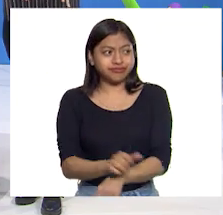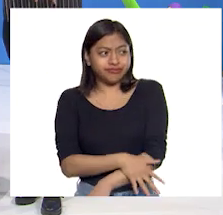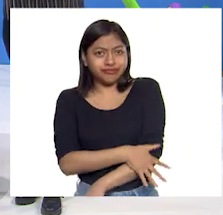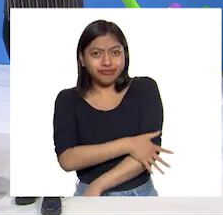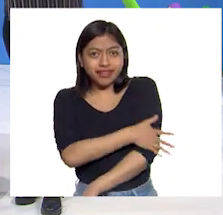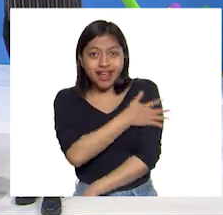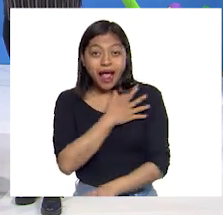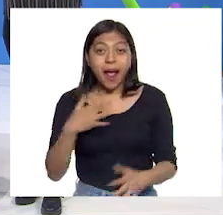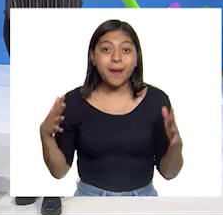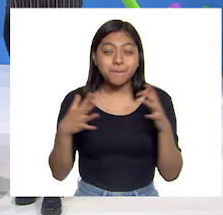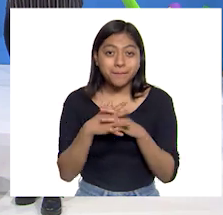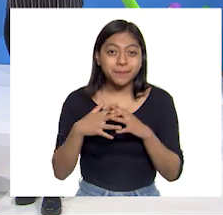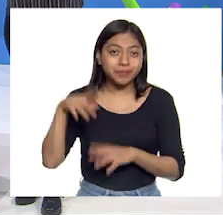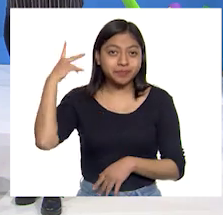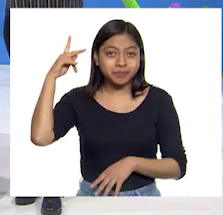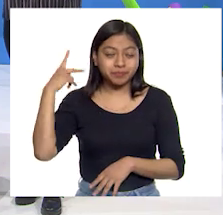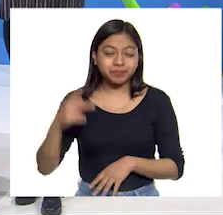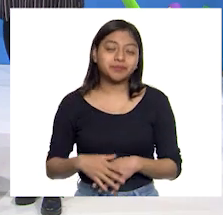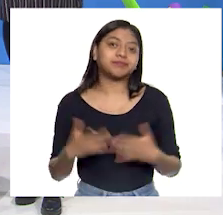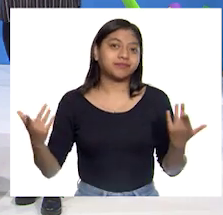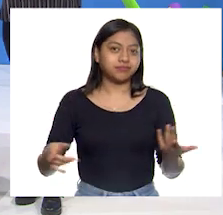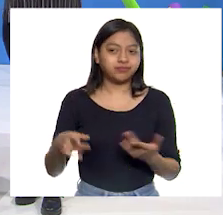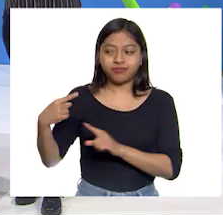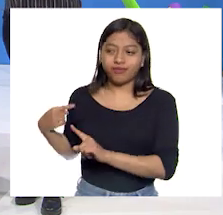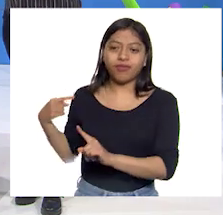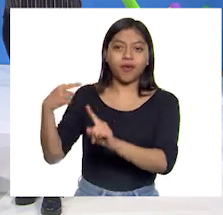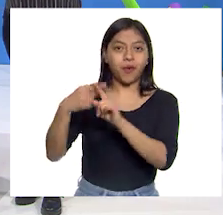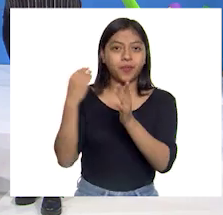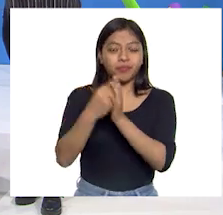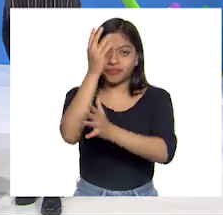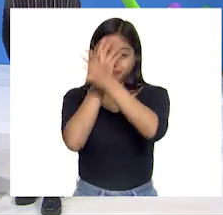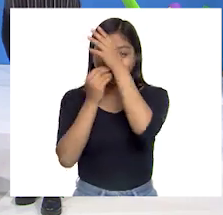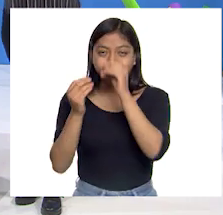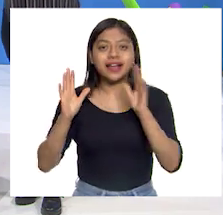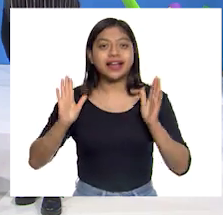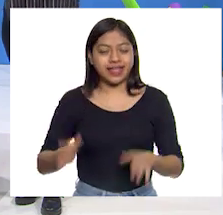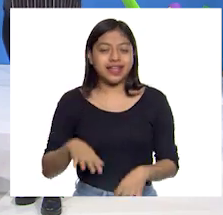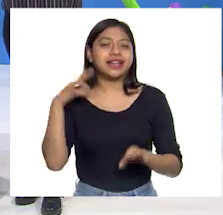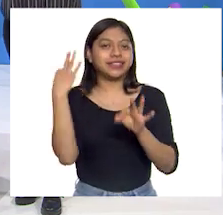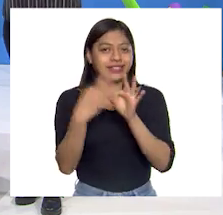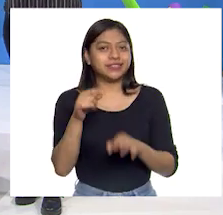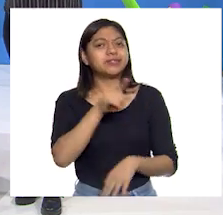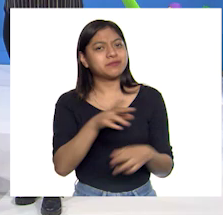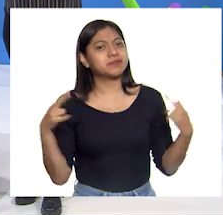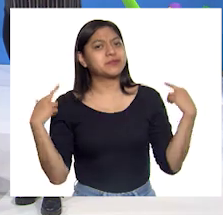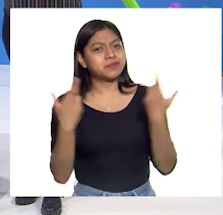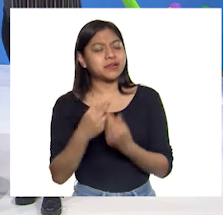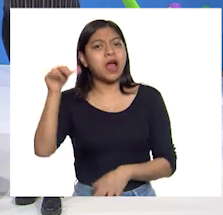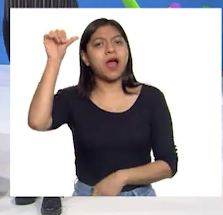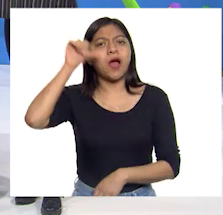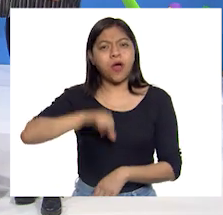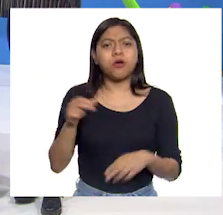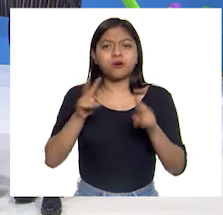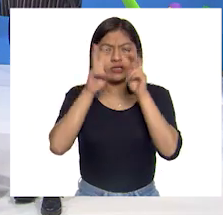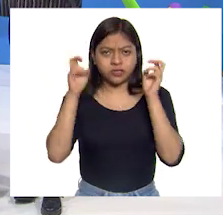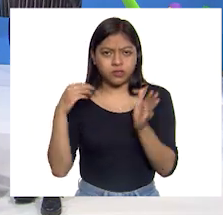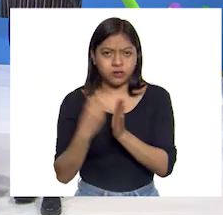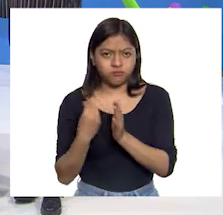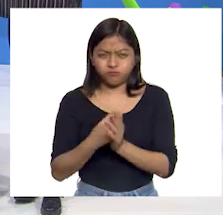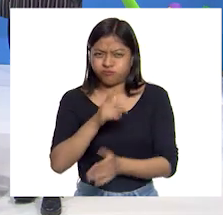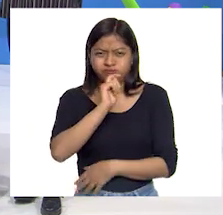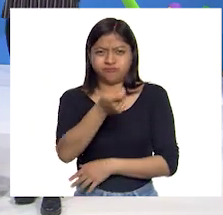la batalla de Puebla y lo que aprendimos en esas clases. Y ahora sí, maestra, ¿de qué va a tratar entonces nuestra clase de